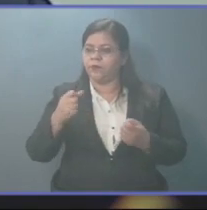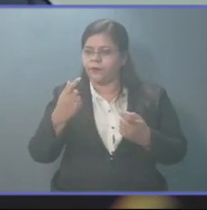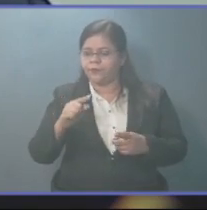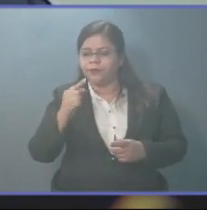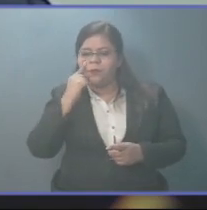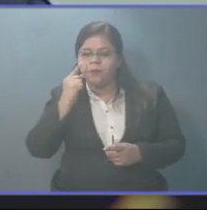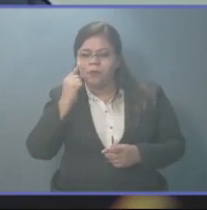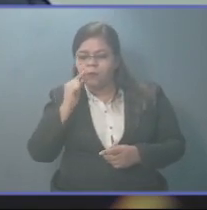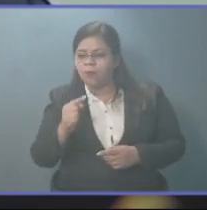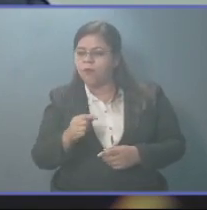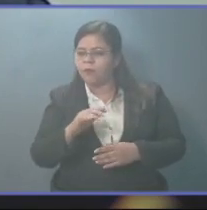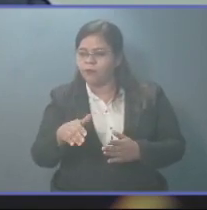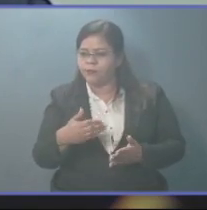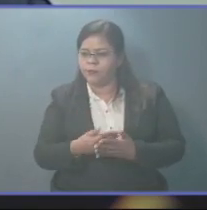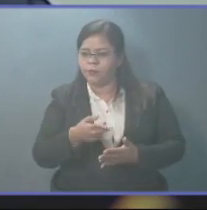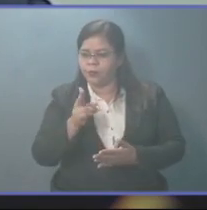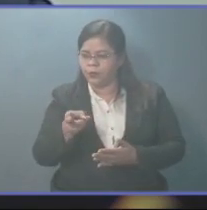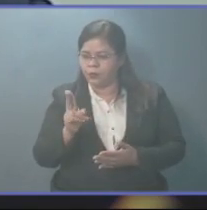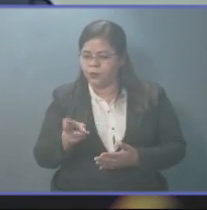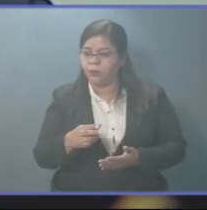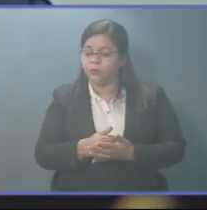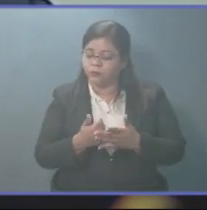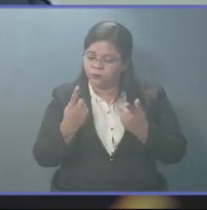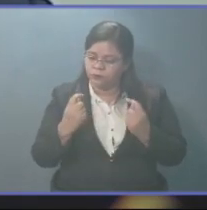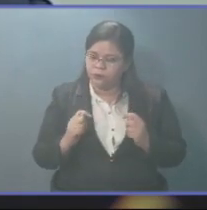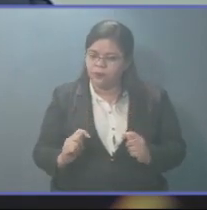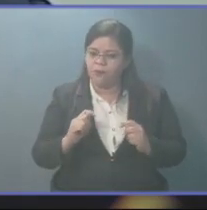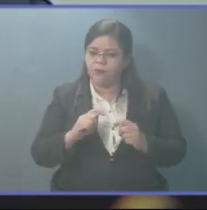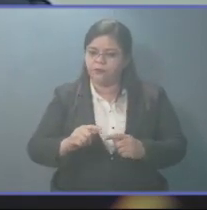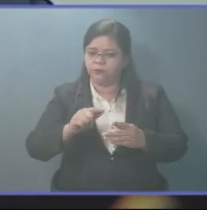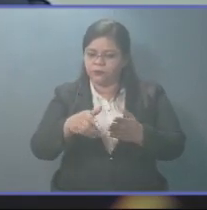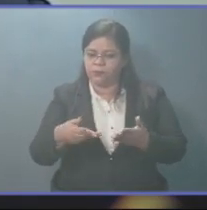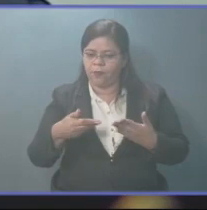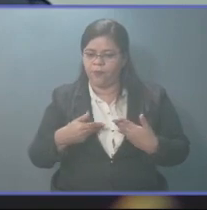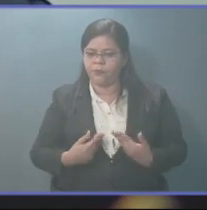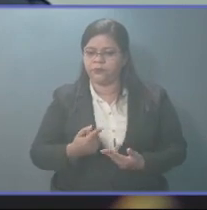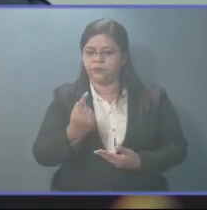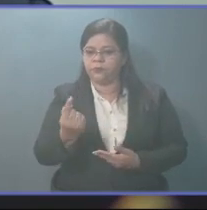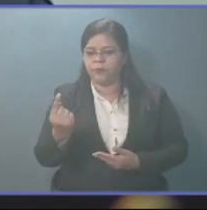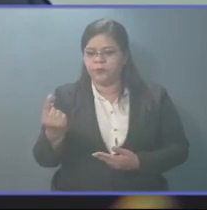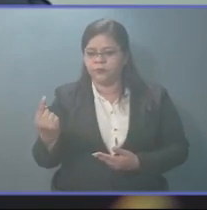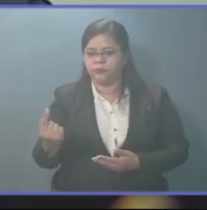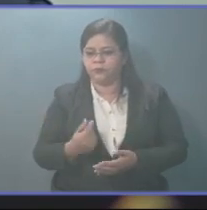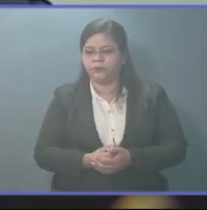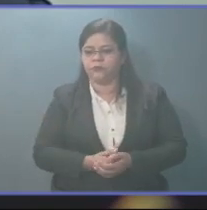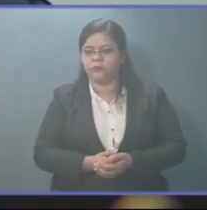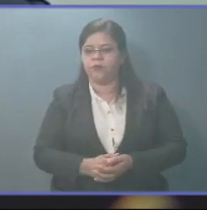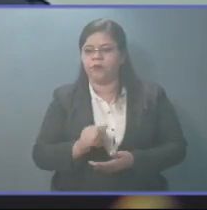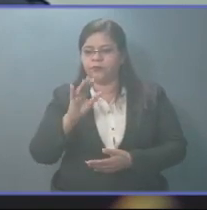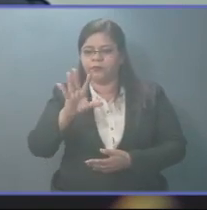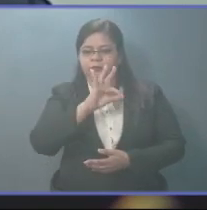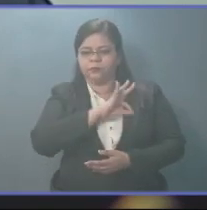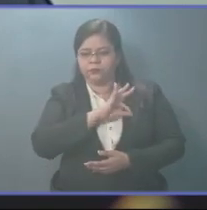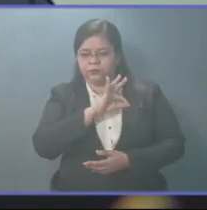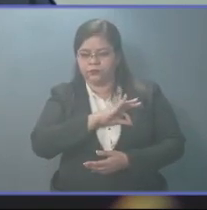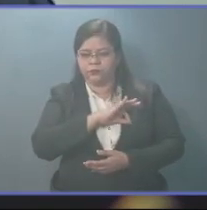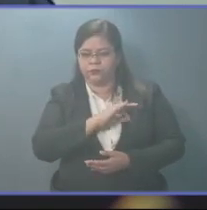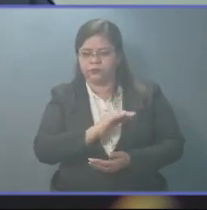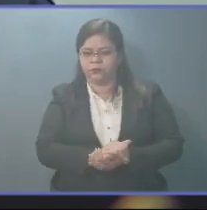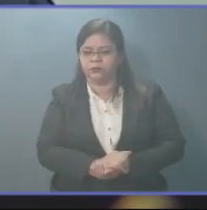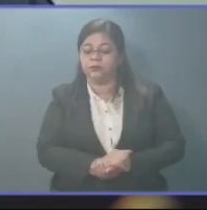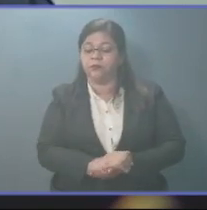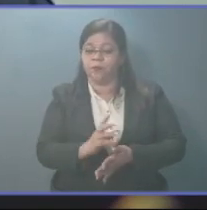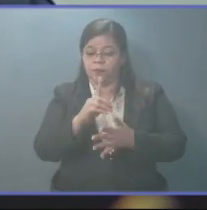el funcionamiento del mismo, procurando maximizar los derechos de los afiliados y sus beneficios.